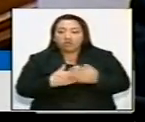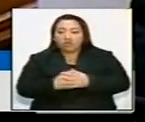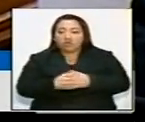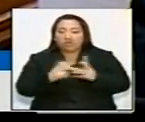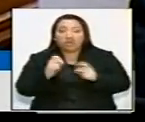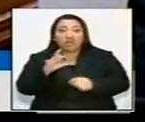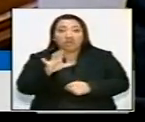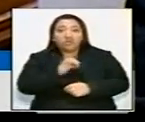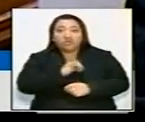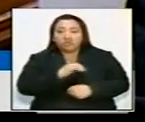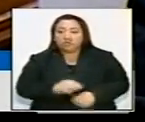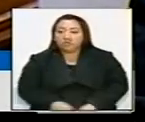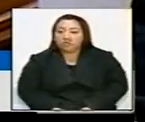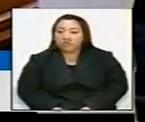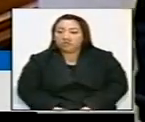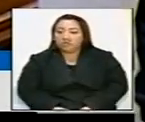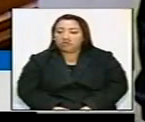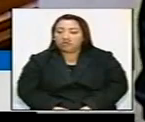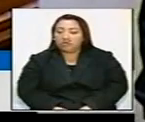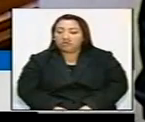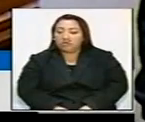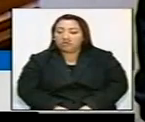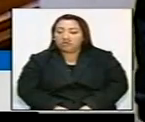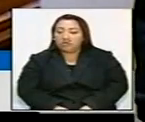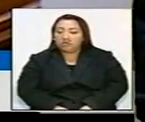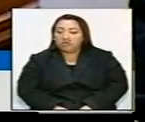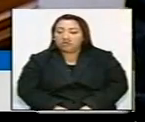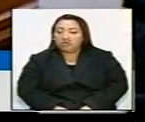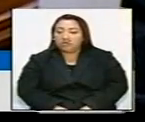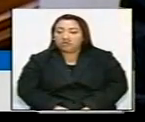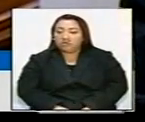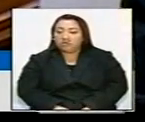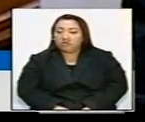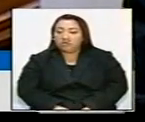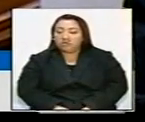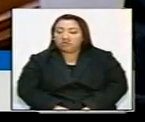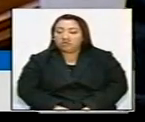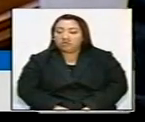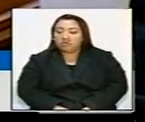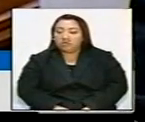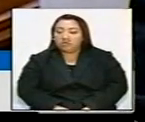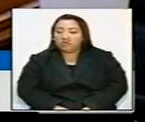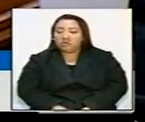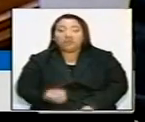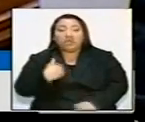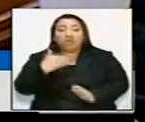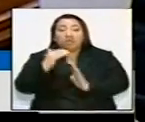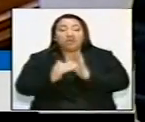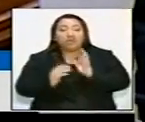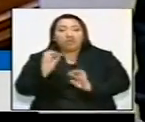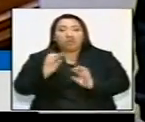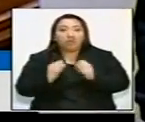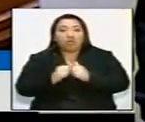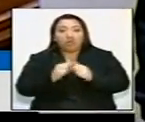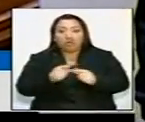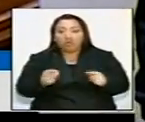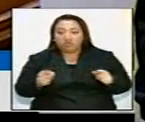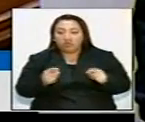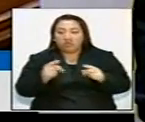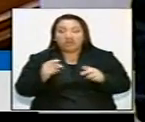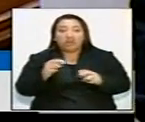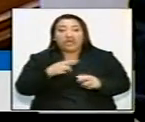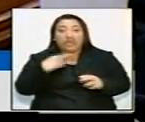marco institucional, tengan la menor cantidad de incertidumbre. Con ello, el